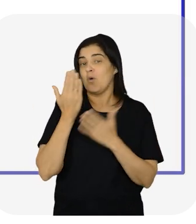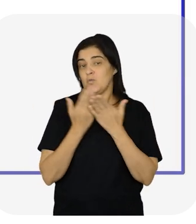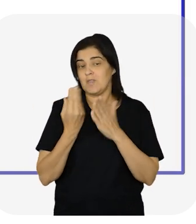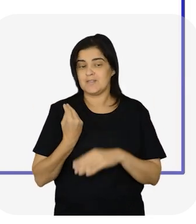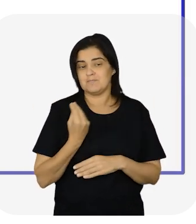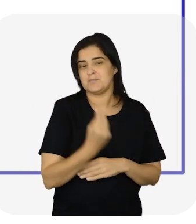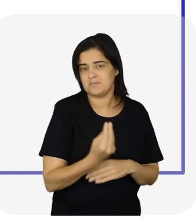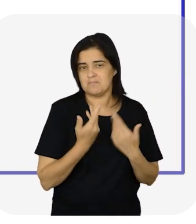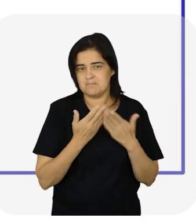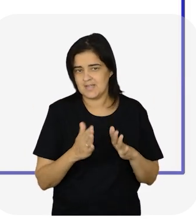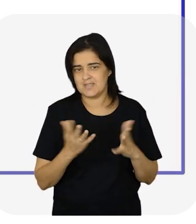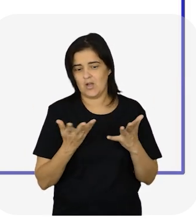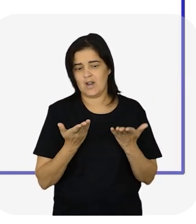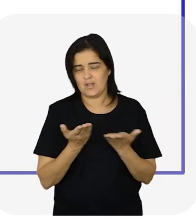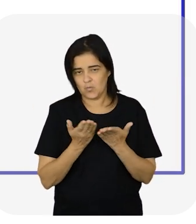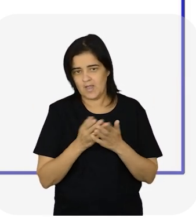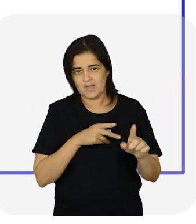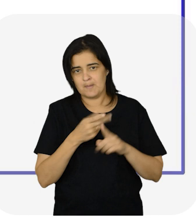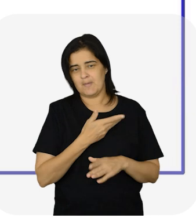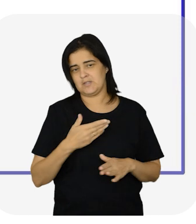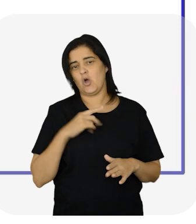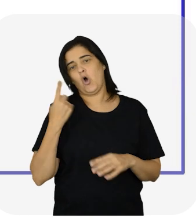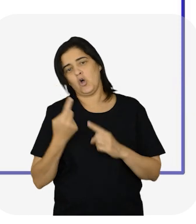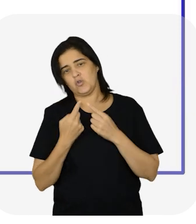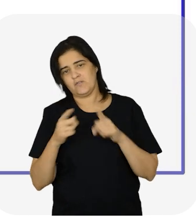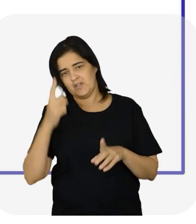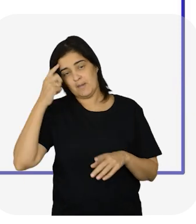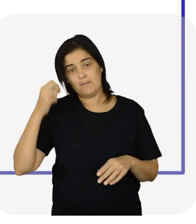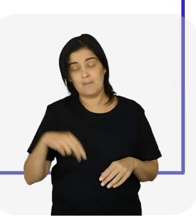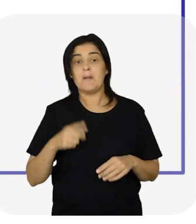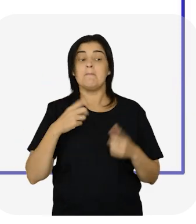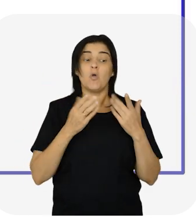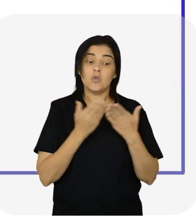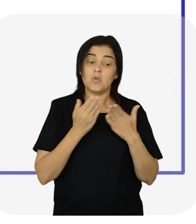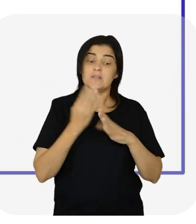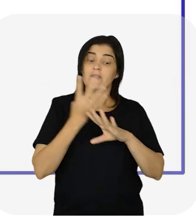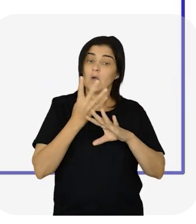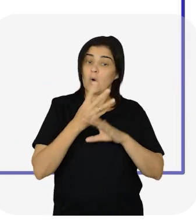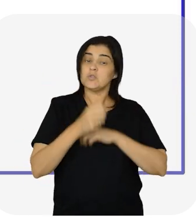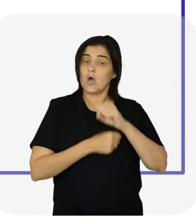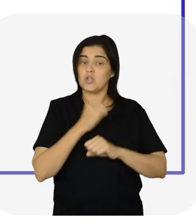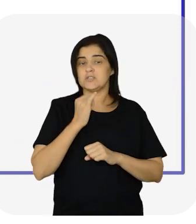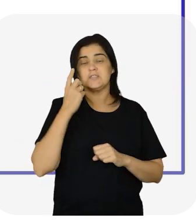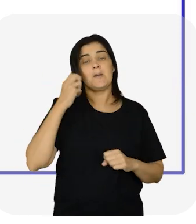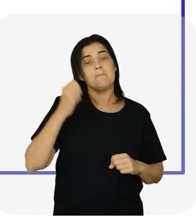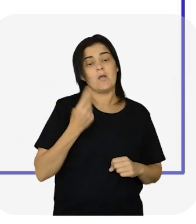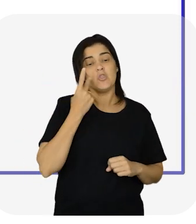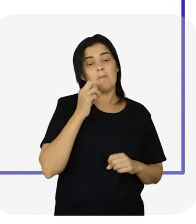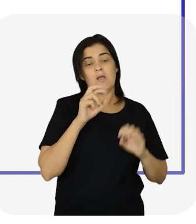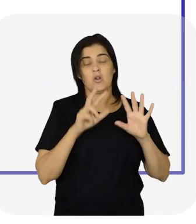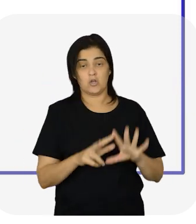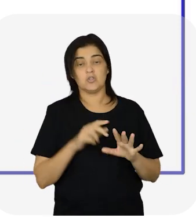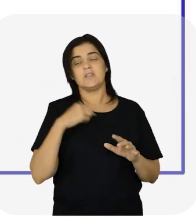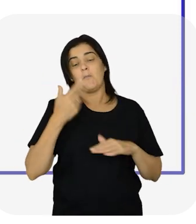pero bueno, nosotros como estamos, ya les digo, con estudiantes de cuarto año, teníamos que ir a esos programas, más adelante se hará